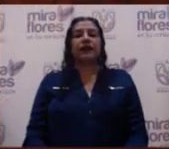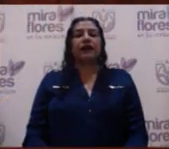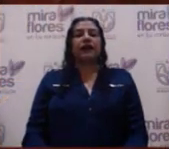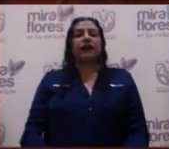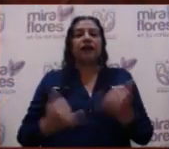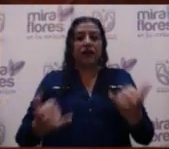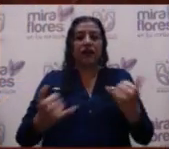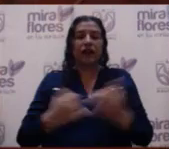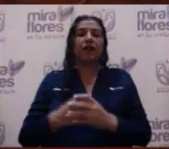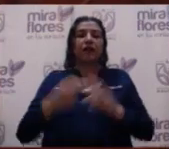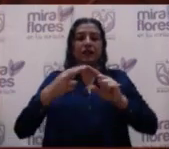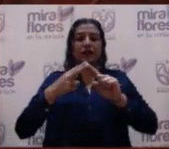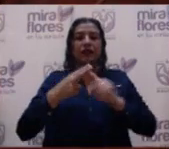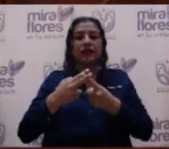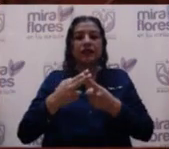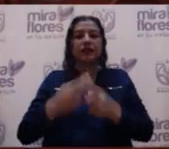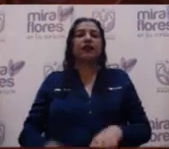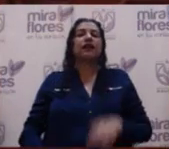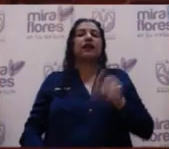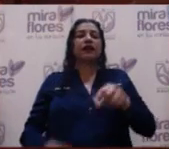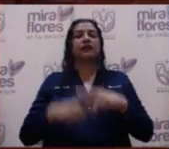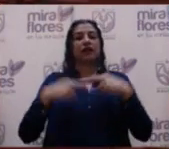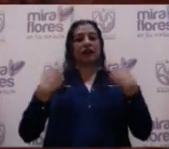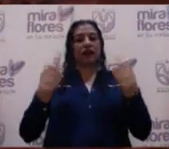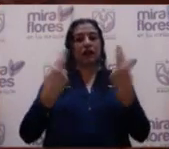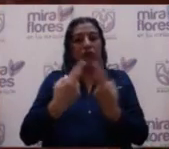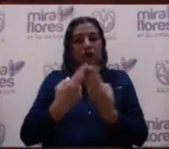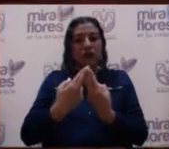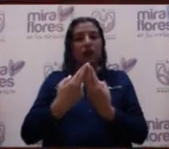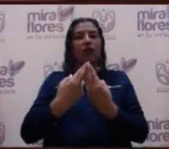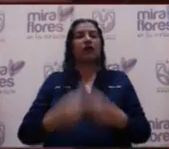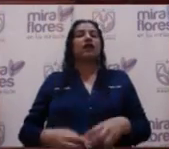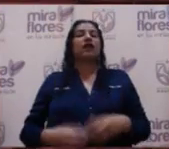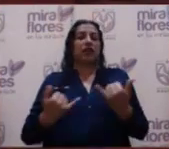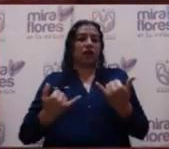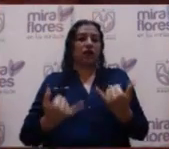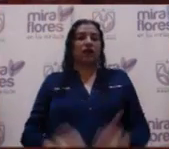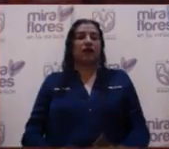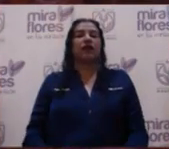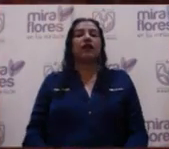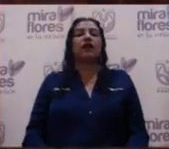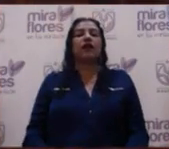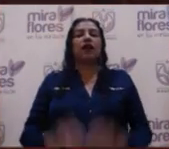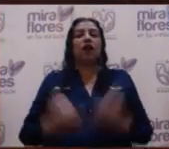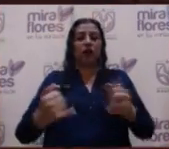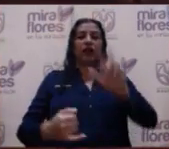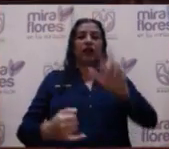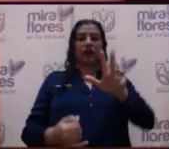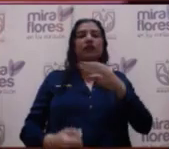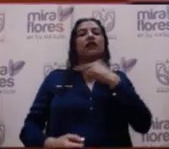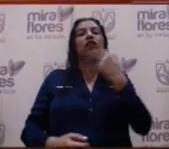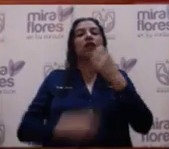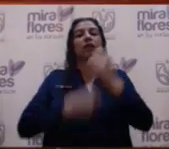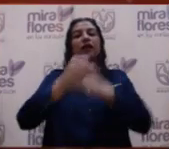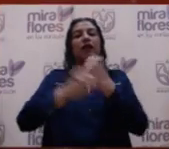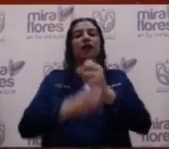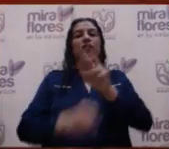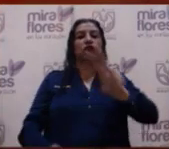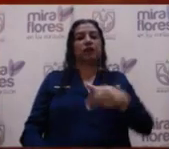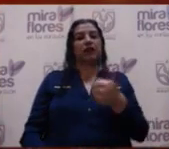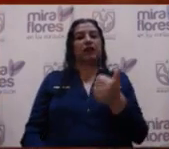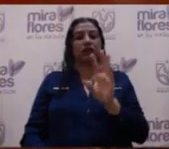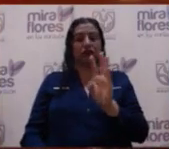Vamos a dar inicio a la sesión ordinaria de la fecha. Hoy día es 3 de noviembre del año